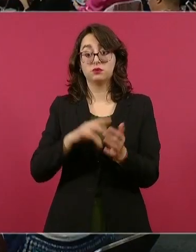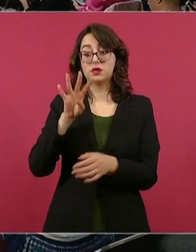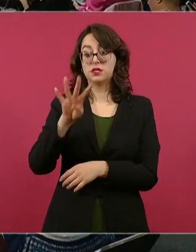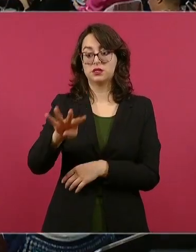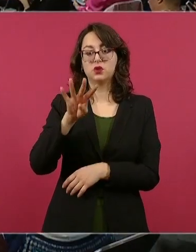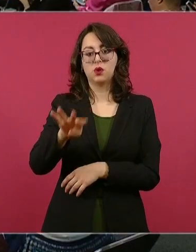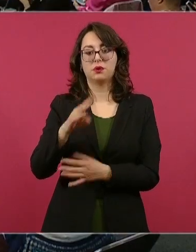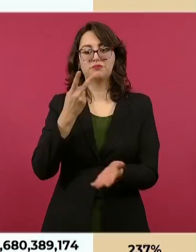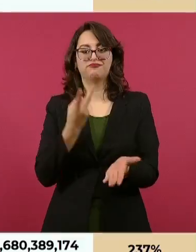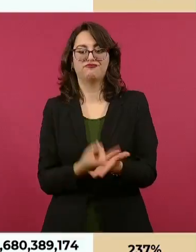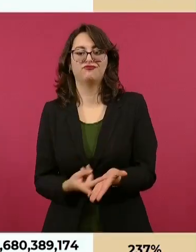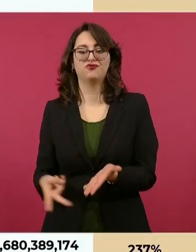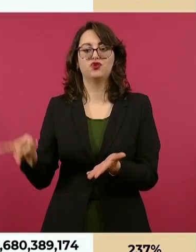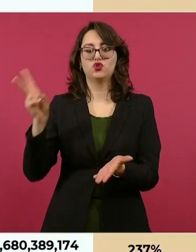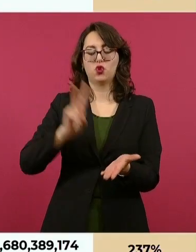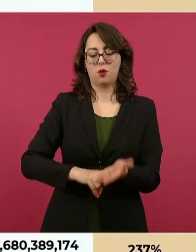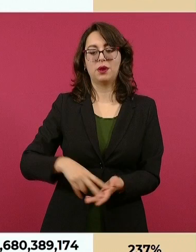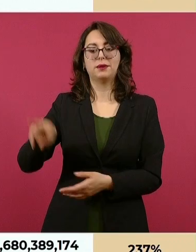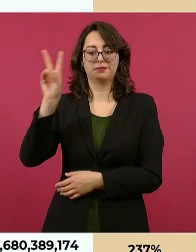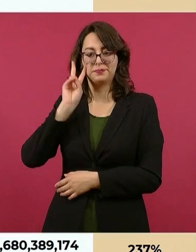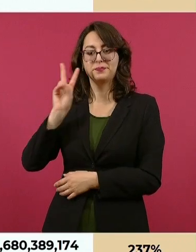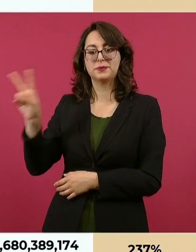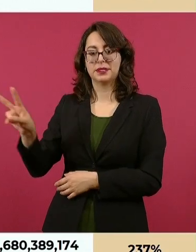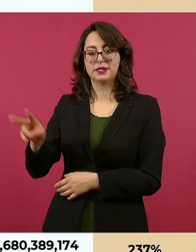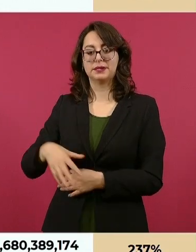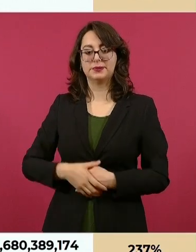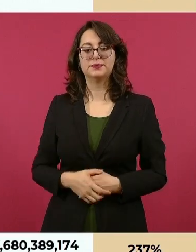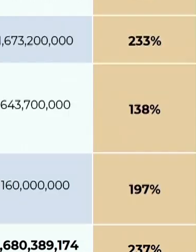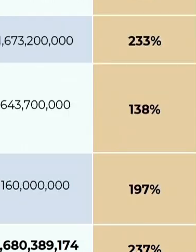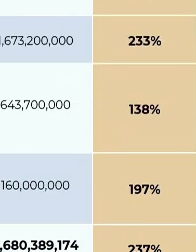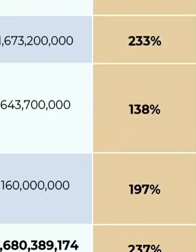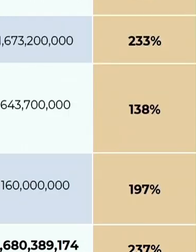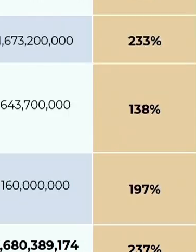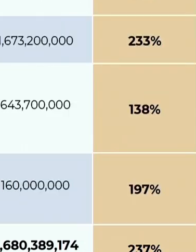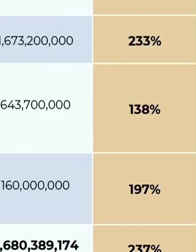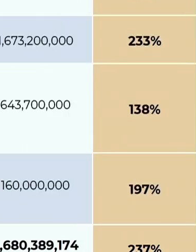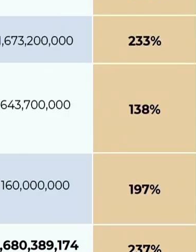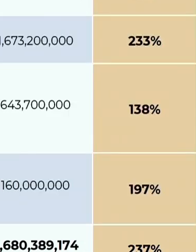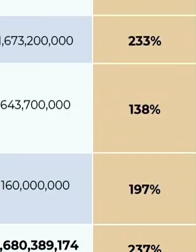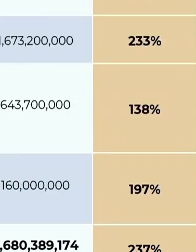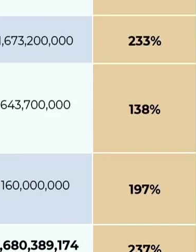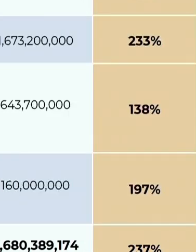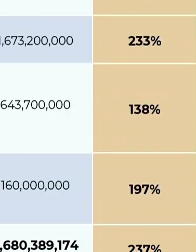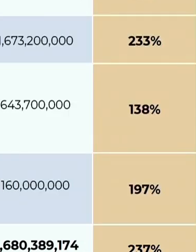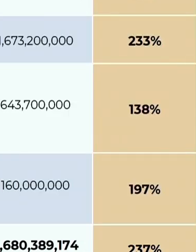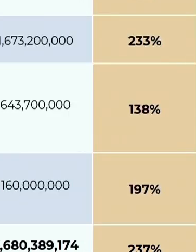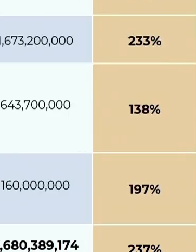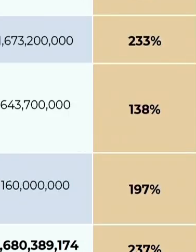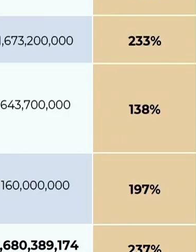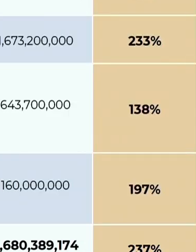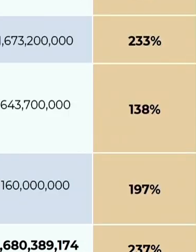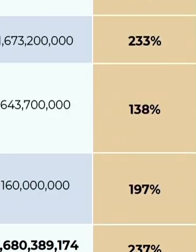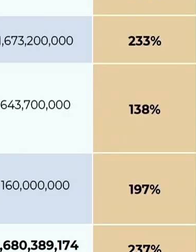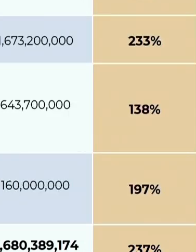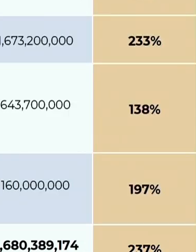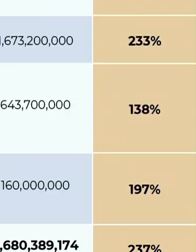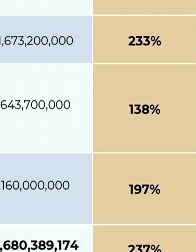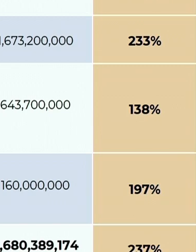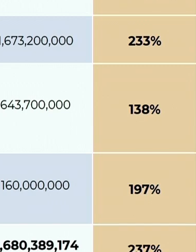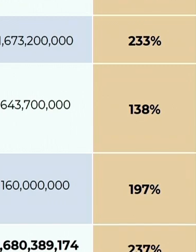400 millones, de 6 a 400 en el